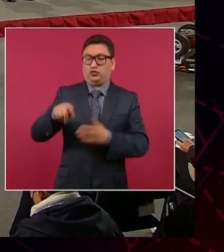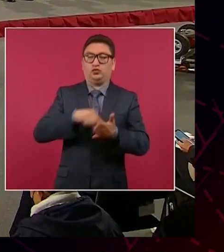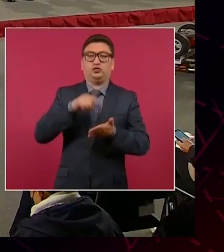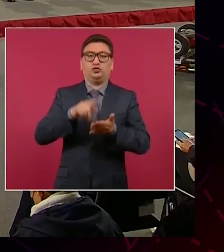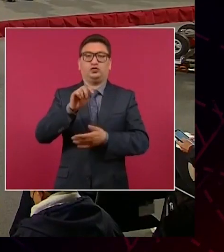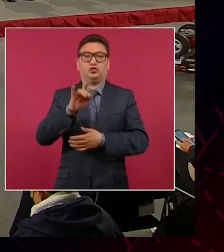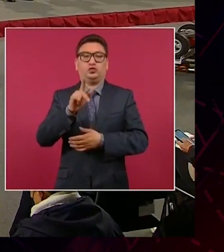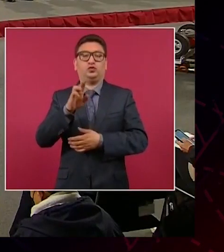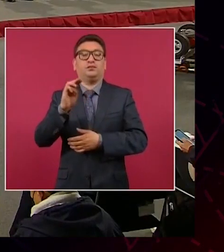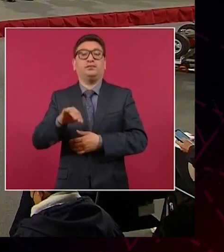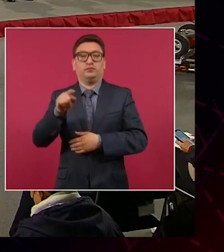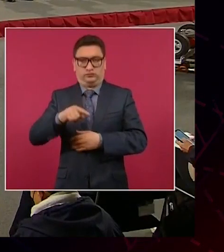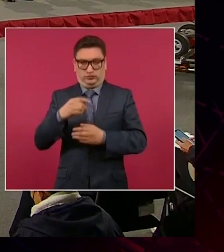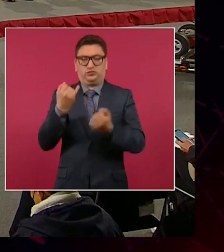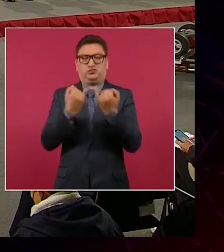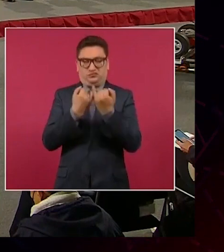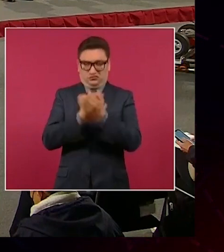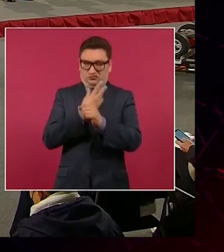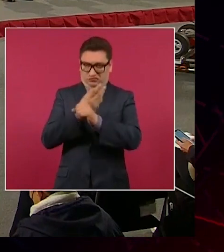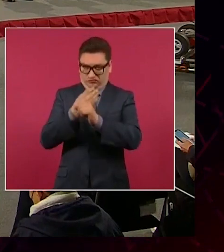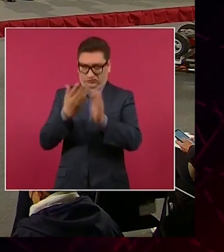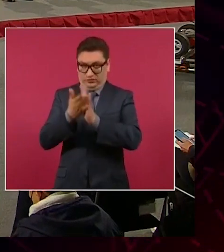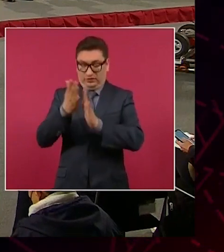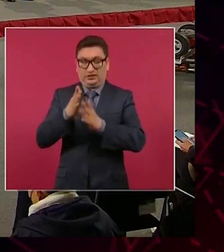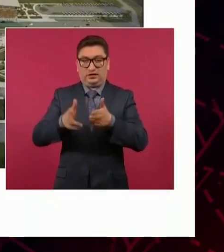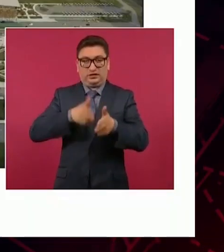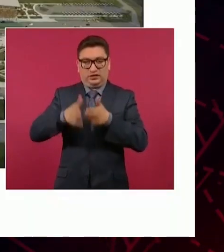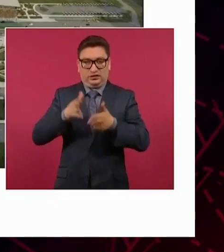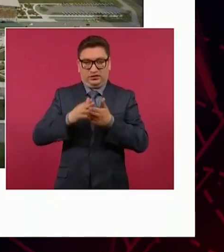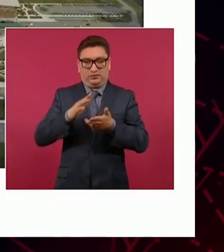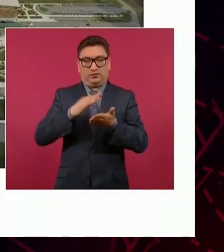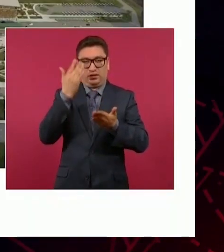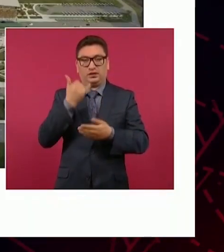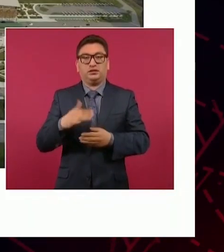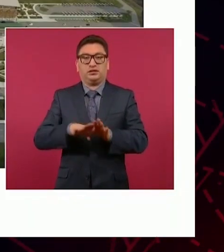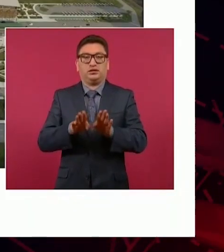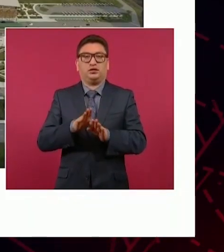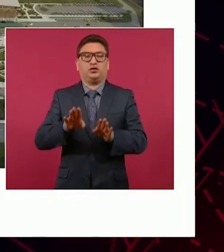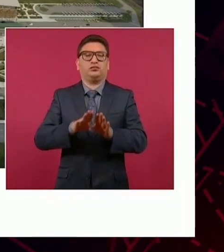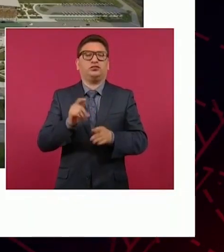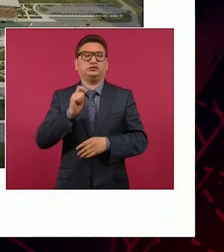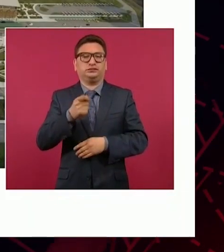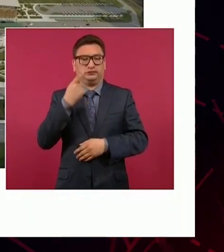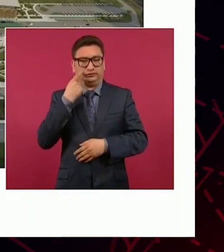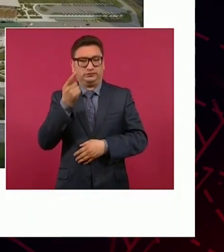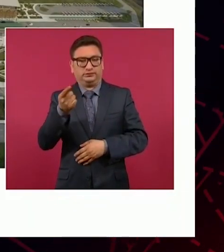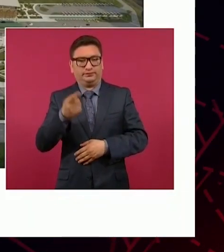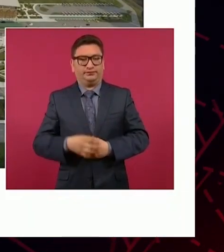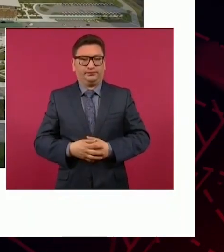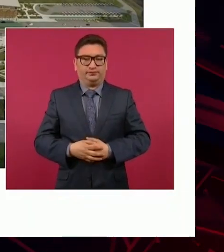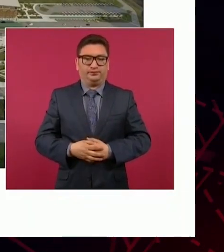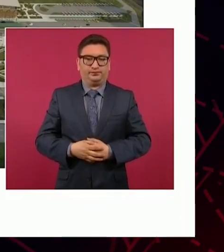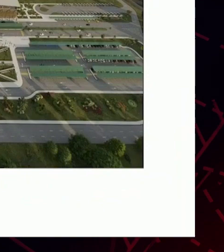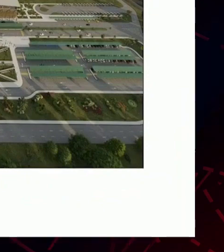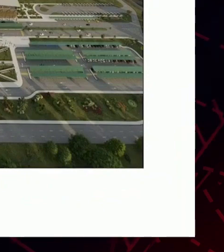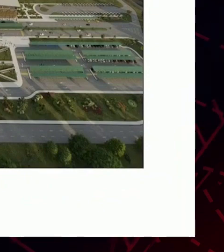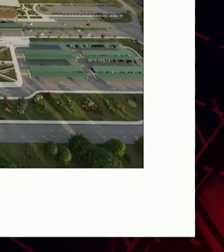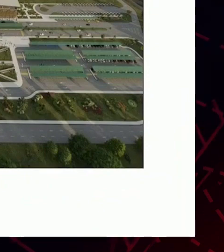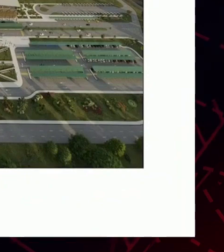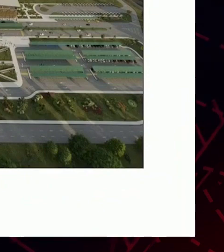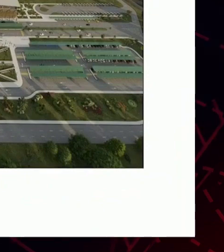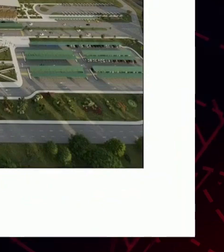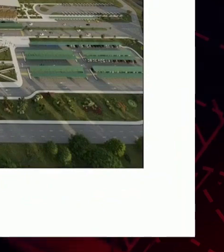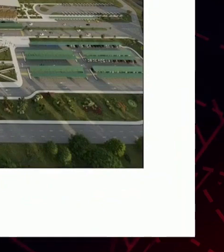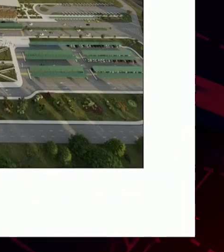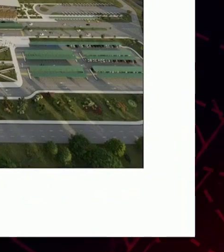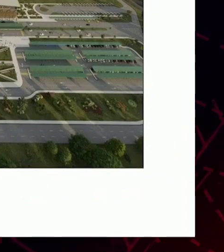Carrillo Puerto, ubicado en el estado de Quintana Roo. Lo anterior lo dio a conocer el mandatario en el marco de su conferencia mañanera de este lunes,